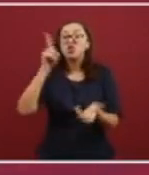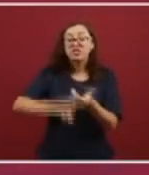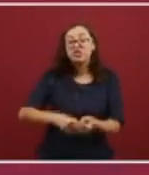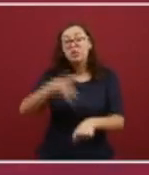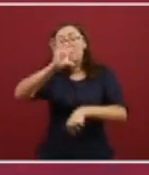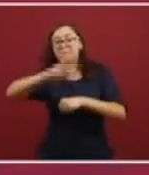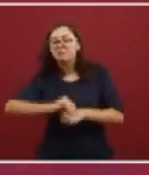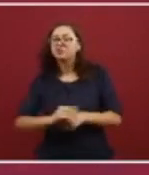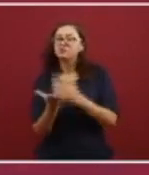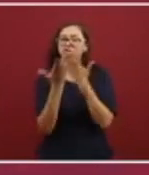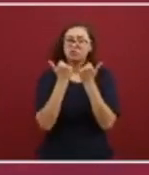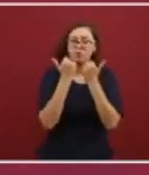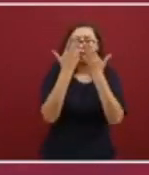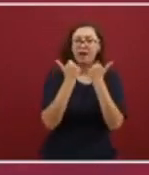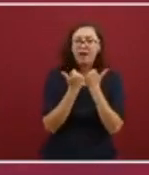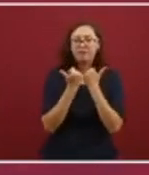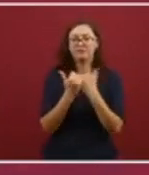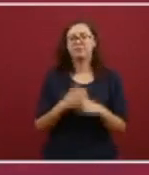desde arriba,